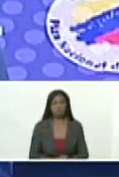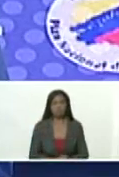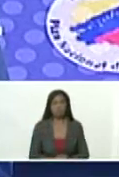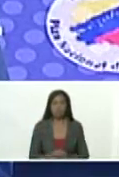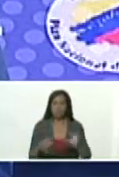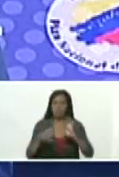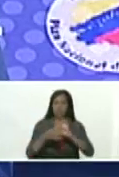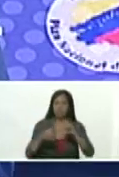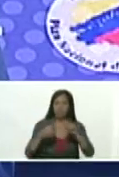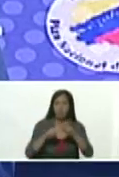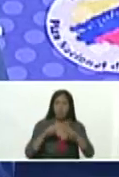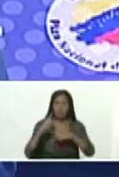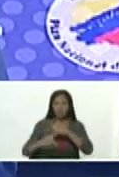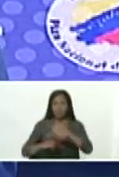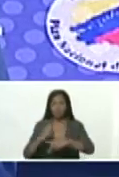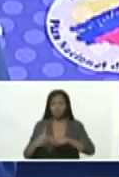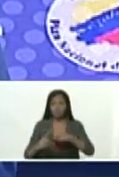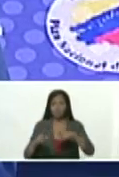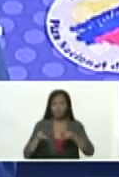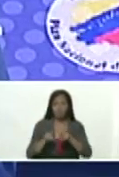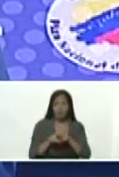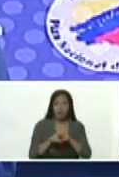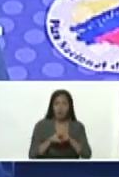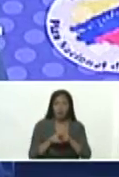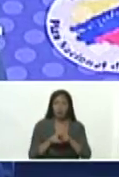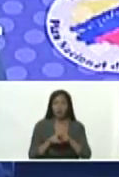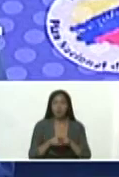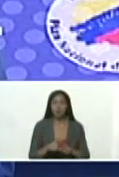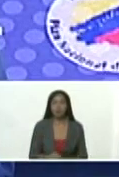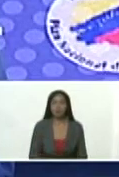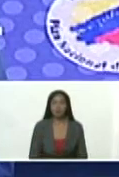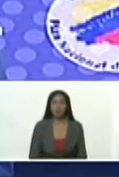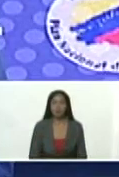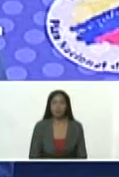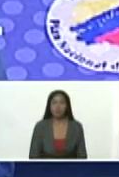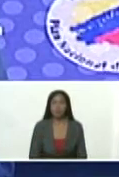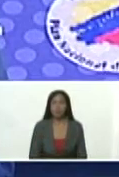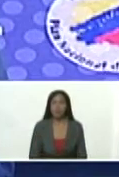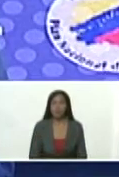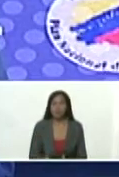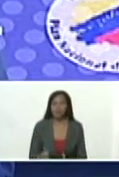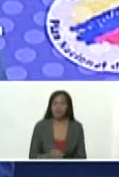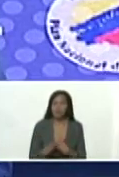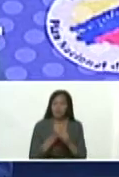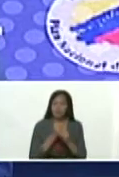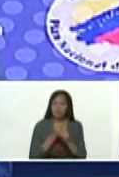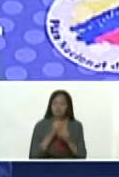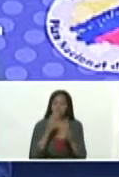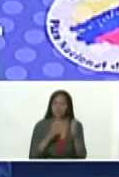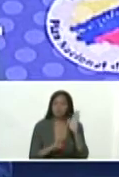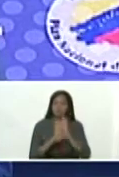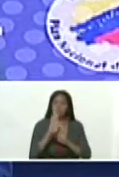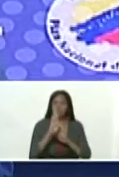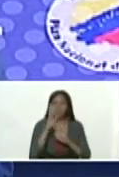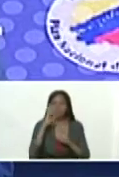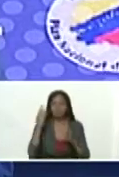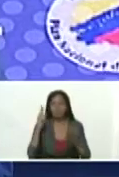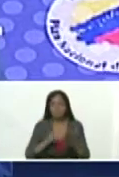vinculado a los procesos productivos y de recuperación y crecimiento